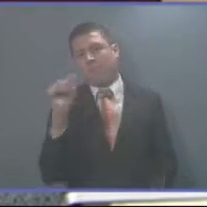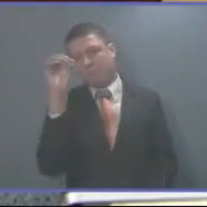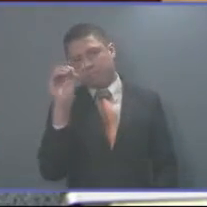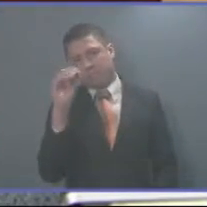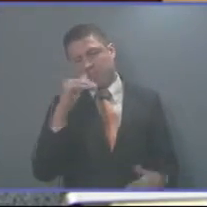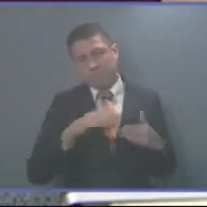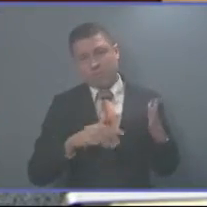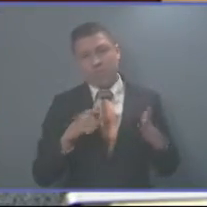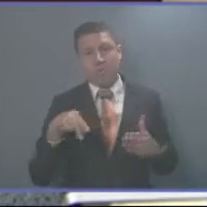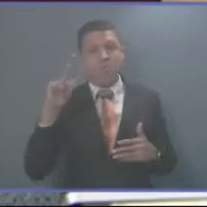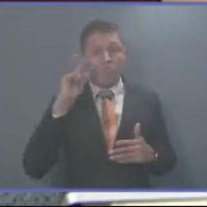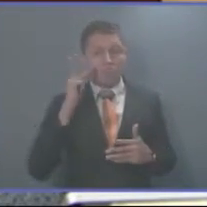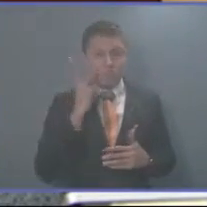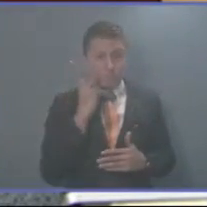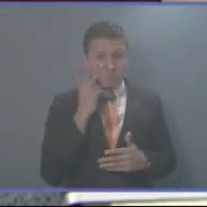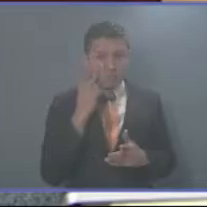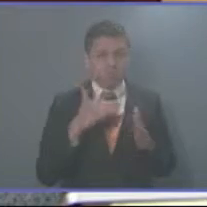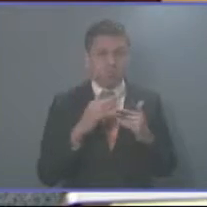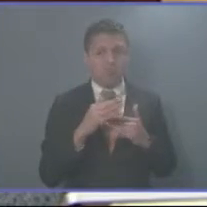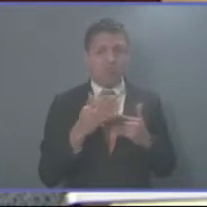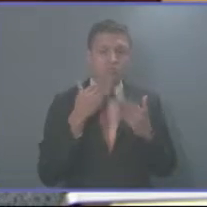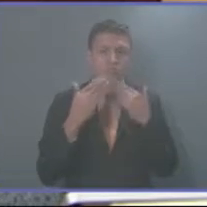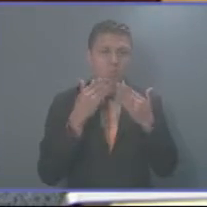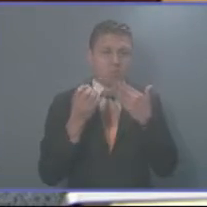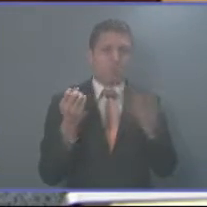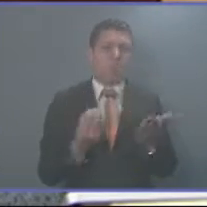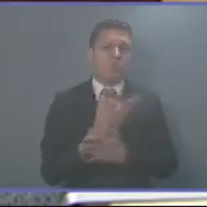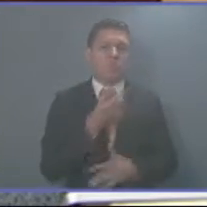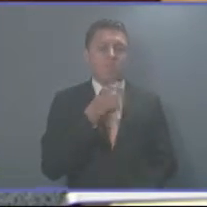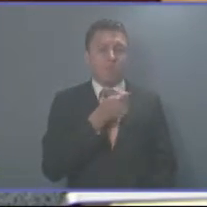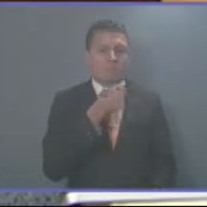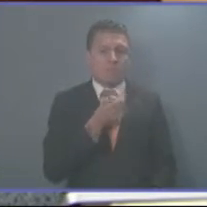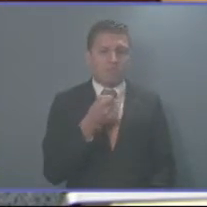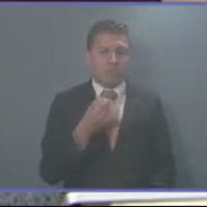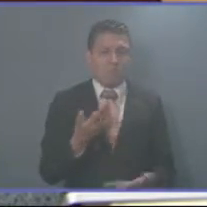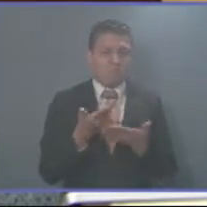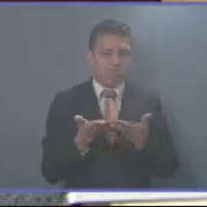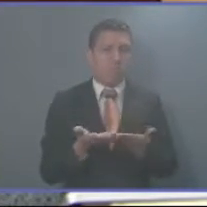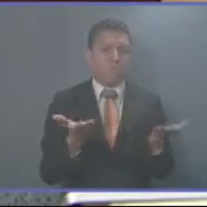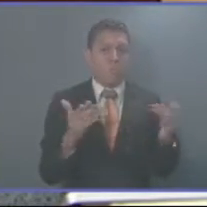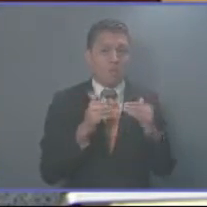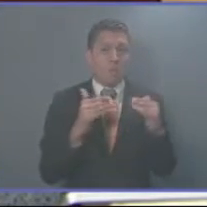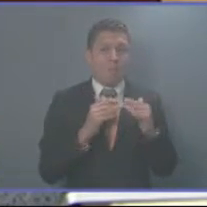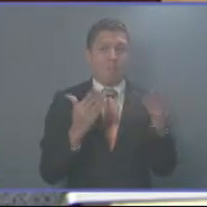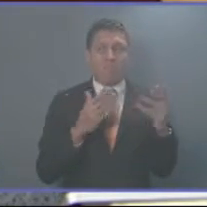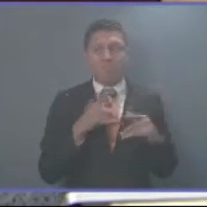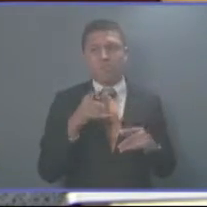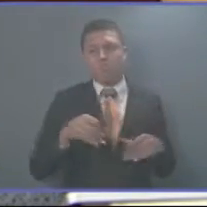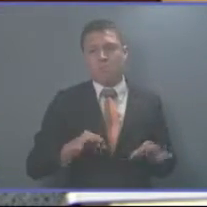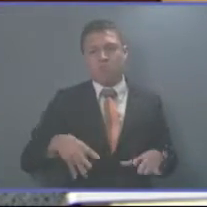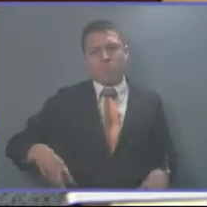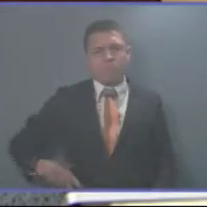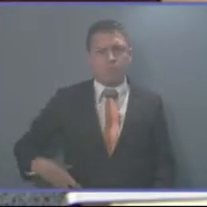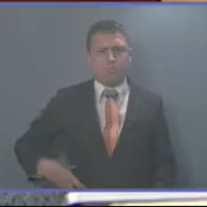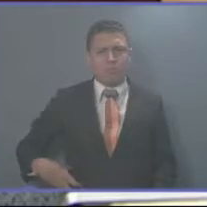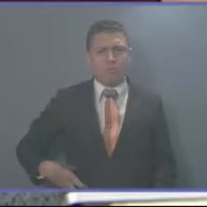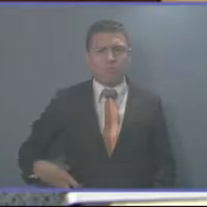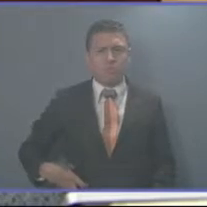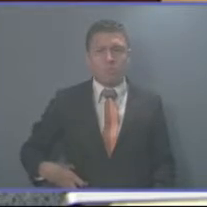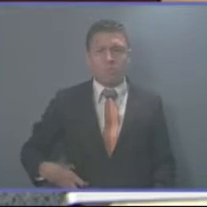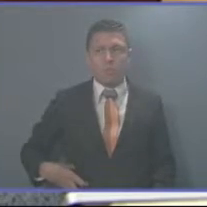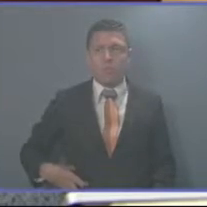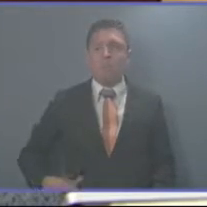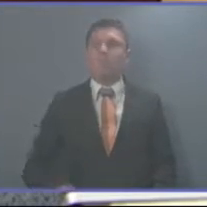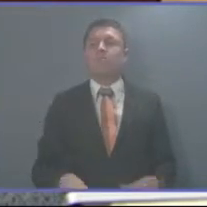por lo que se vuelve indispensable actualizar las tarifas y quitar esa falsedad que han enunciado